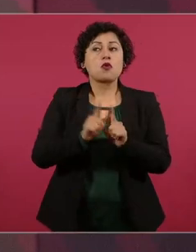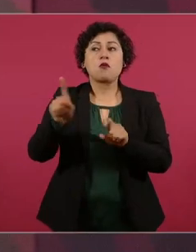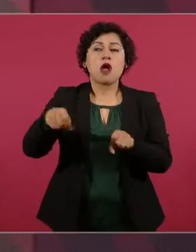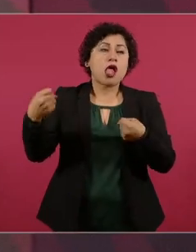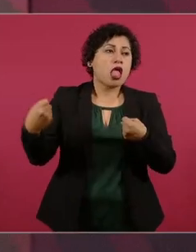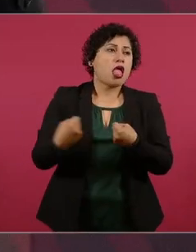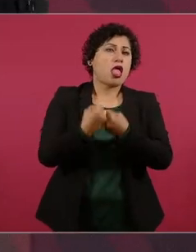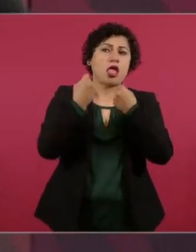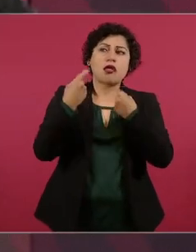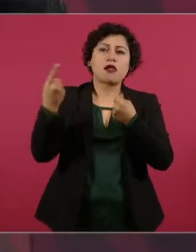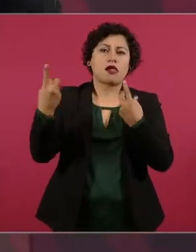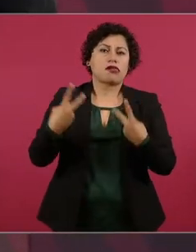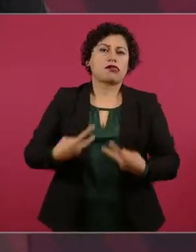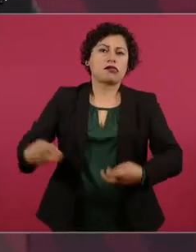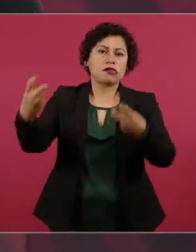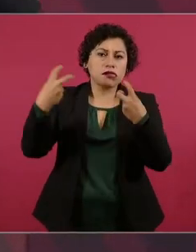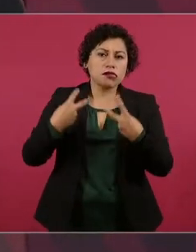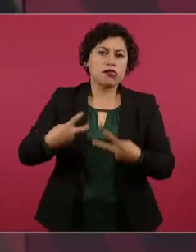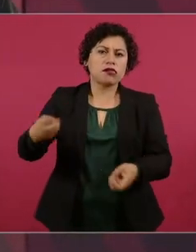Así